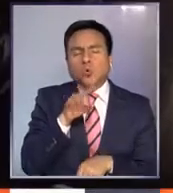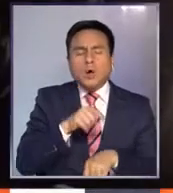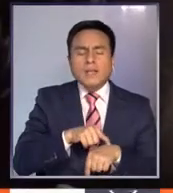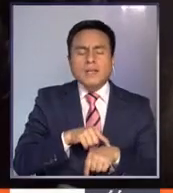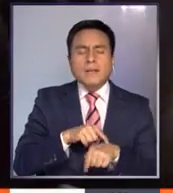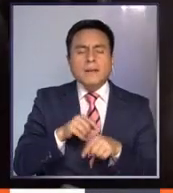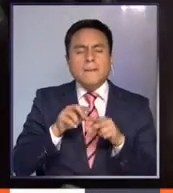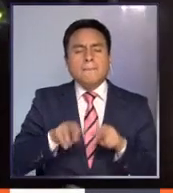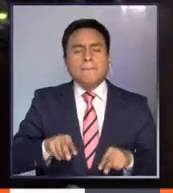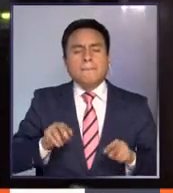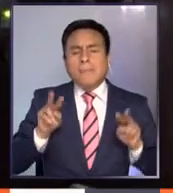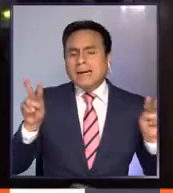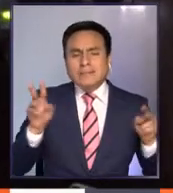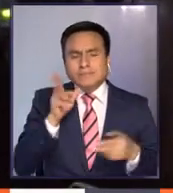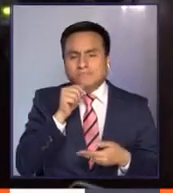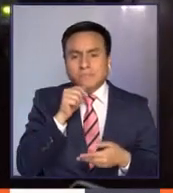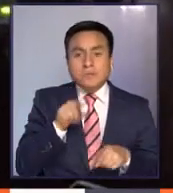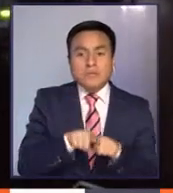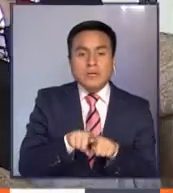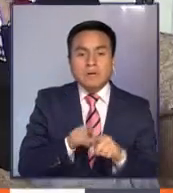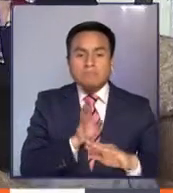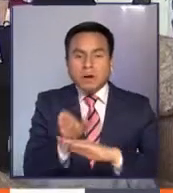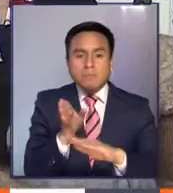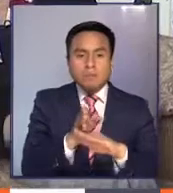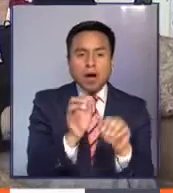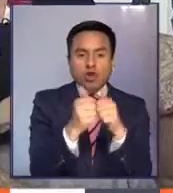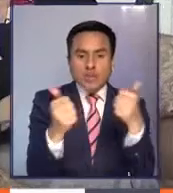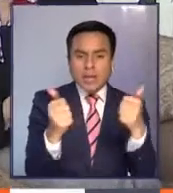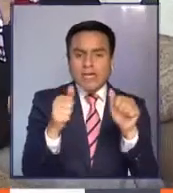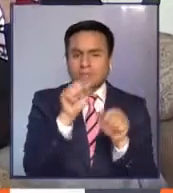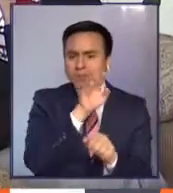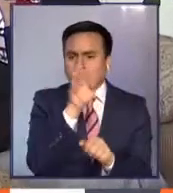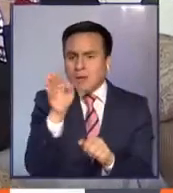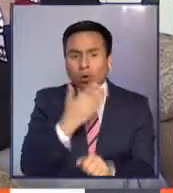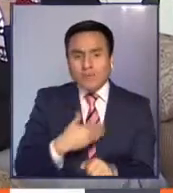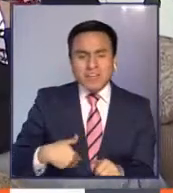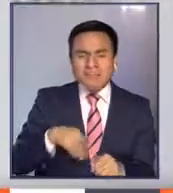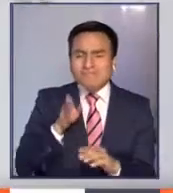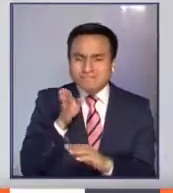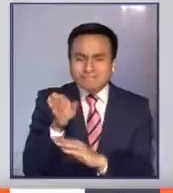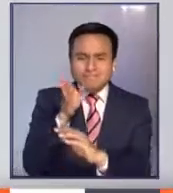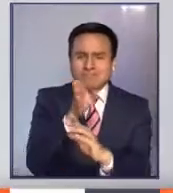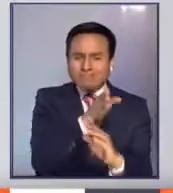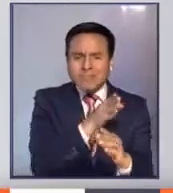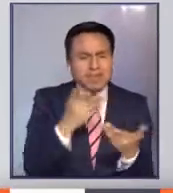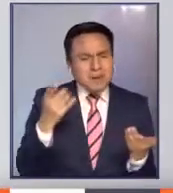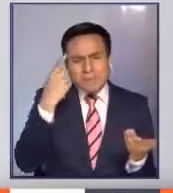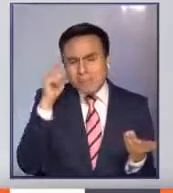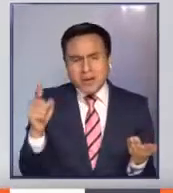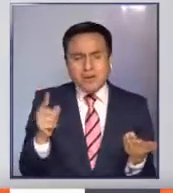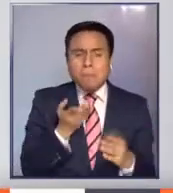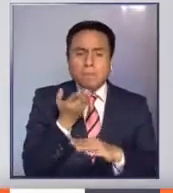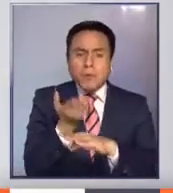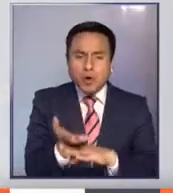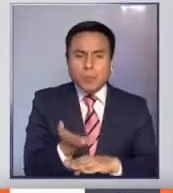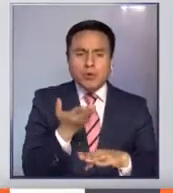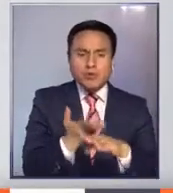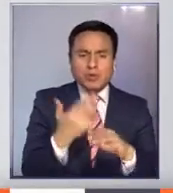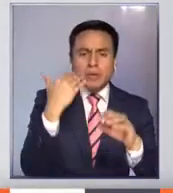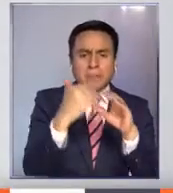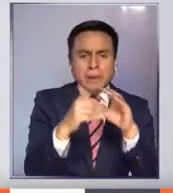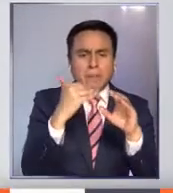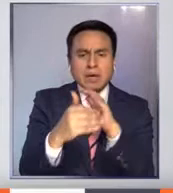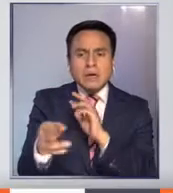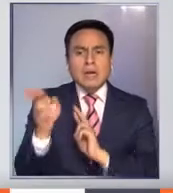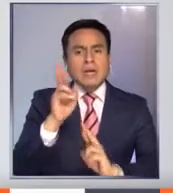de paz. Aseguran que se han acercado a diversas autoridades durante todos estos años, pero que tras hacer varias peticiones por mail,